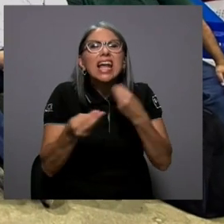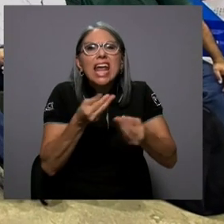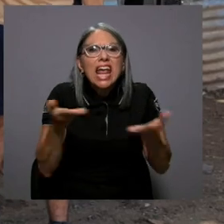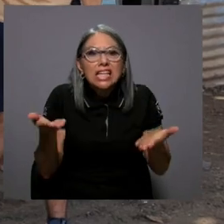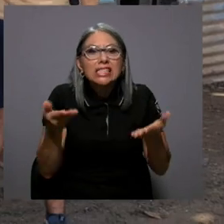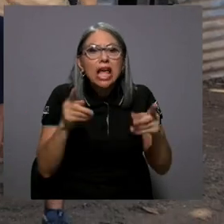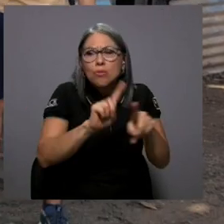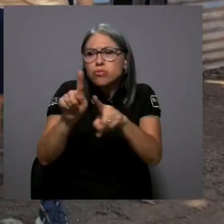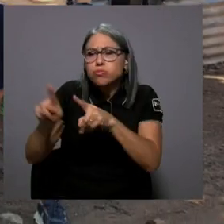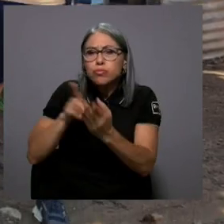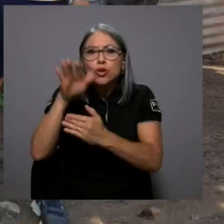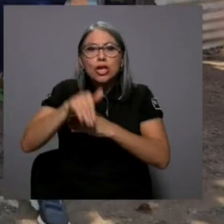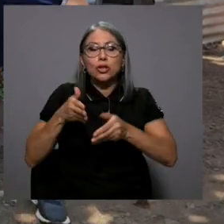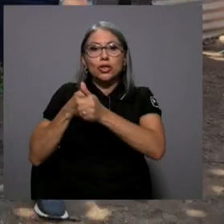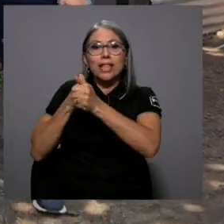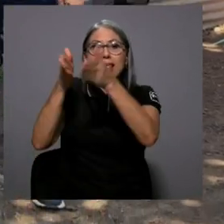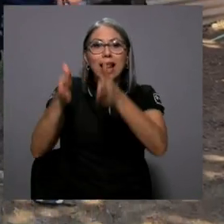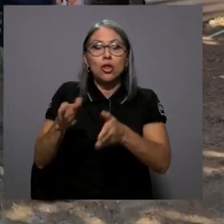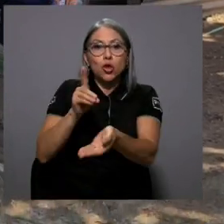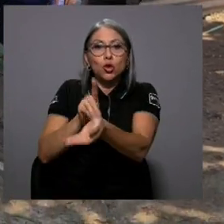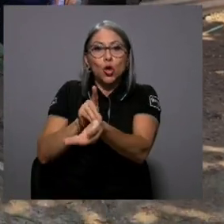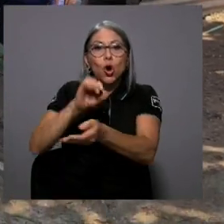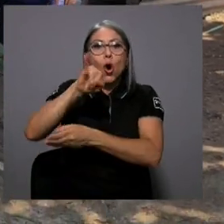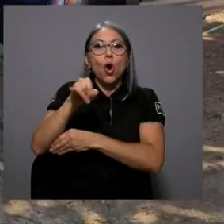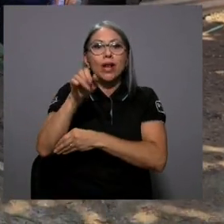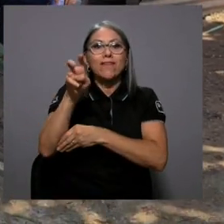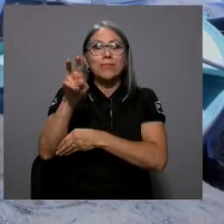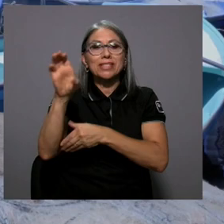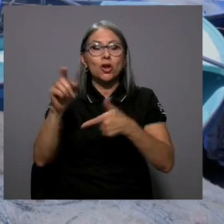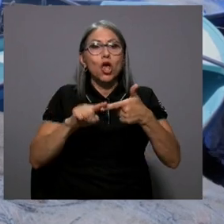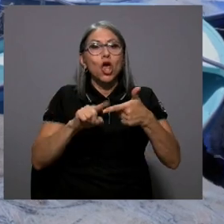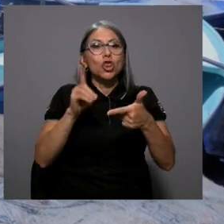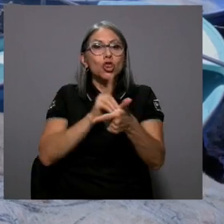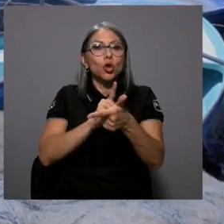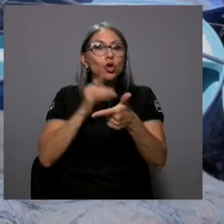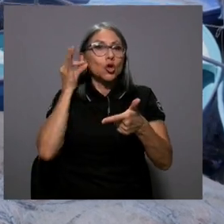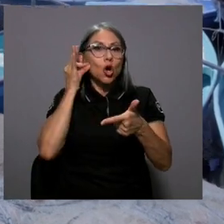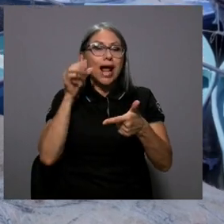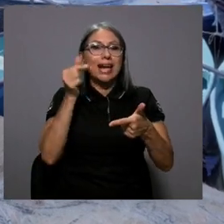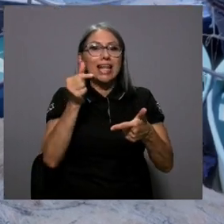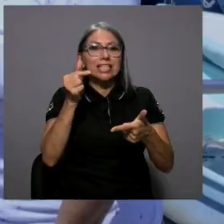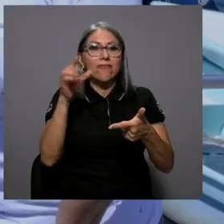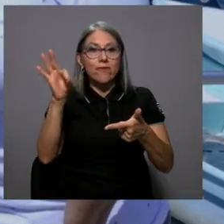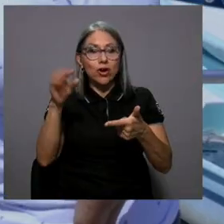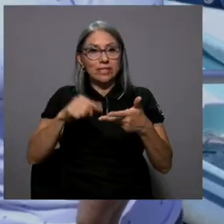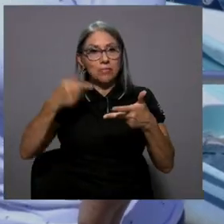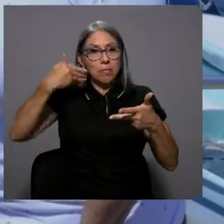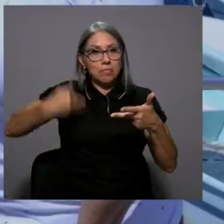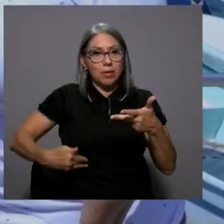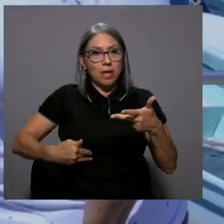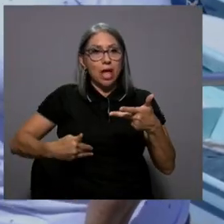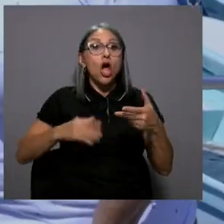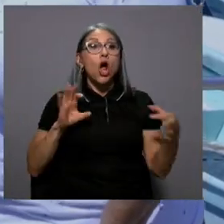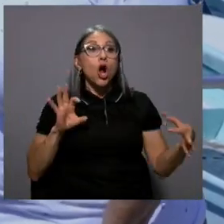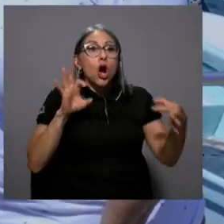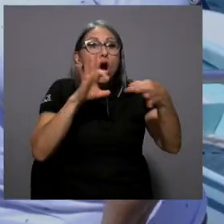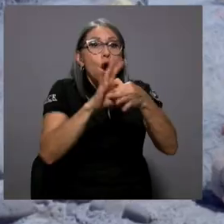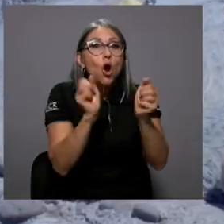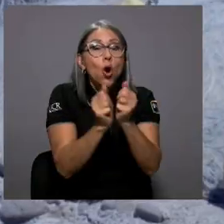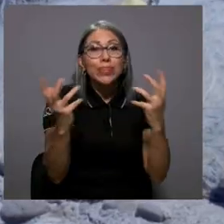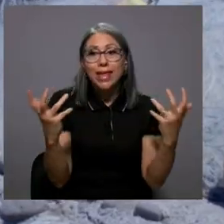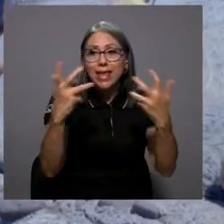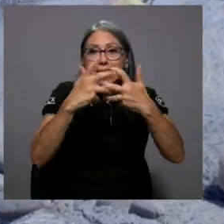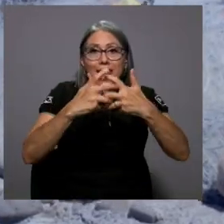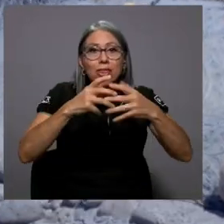proyectos liderados por el doctor Jorge Vargas Carmiol, la doctora Gretchen Flores y mi persona, que en alianza con Tejiendo Redes hizo